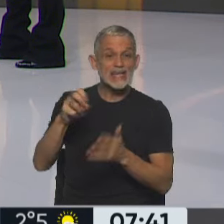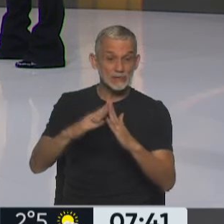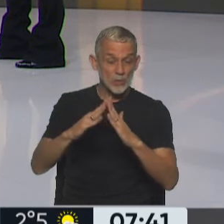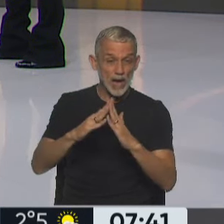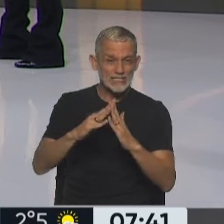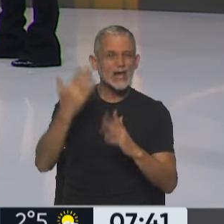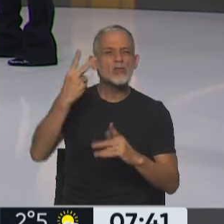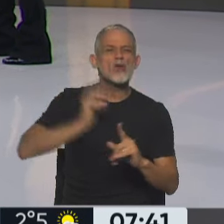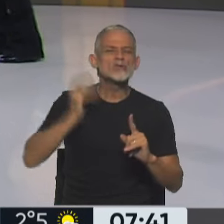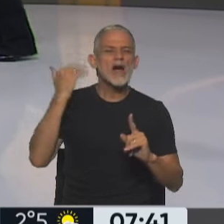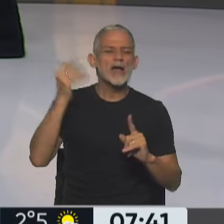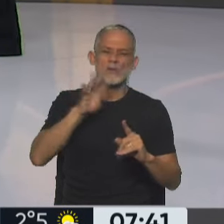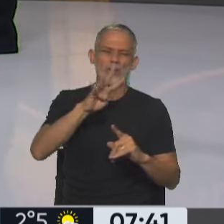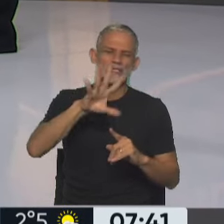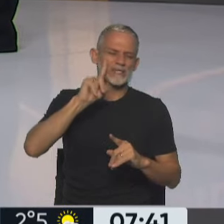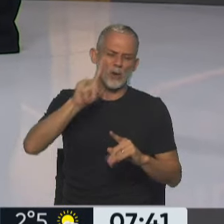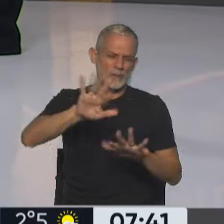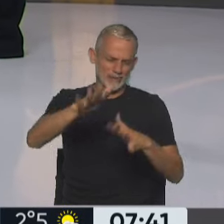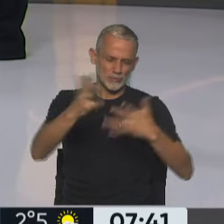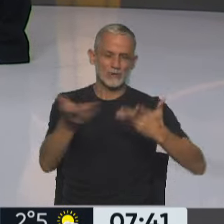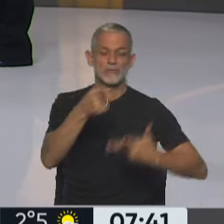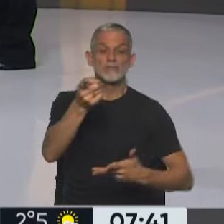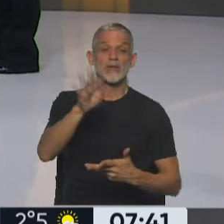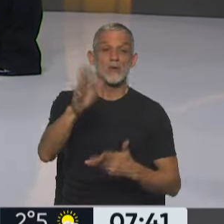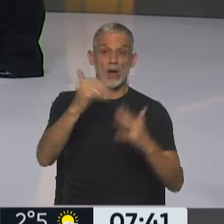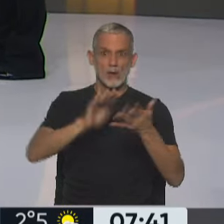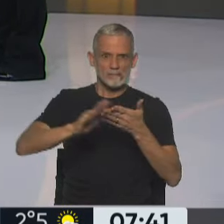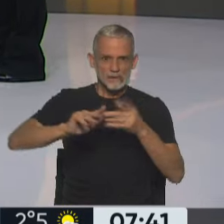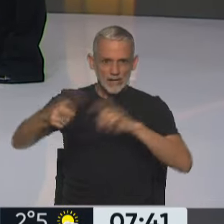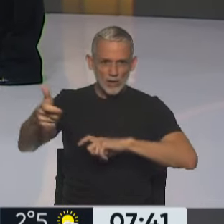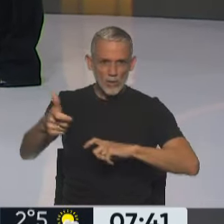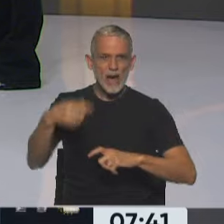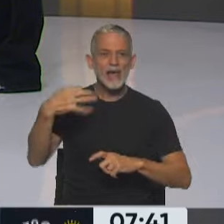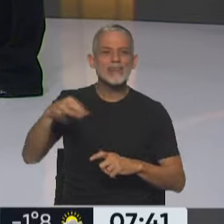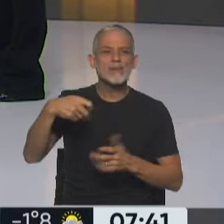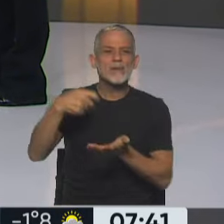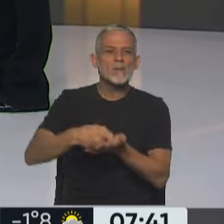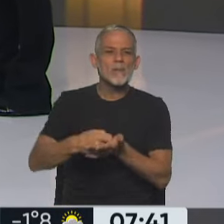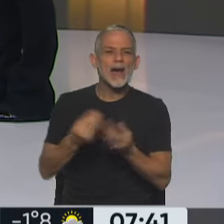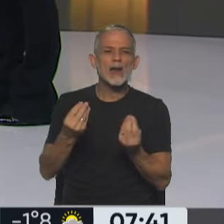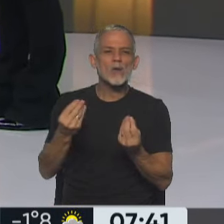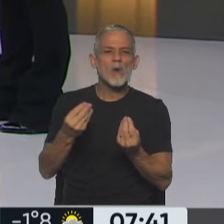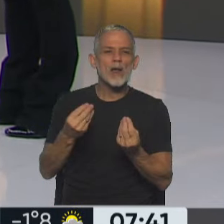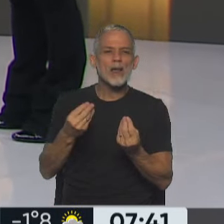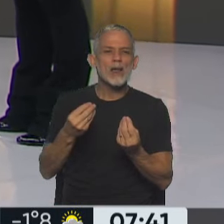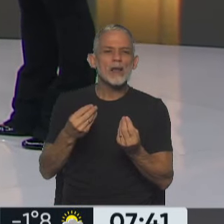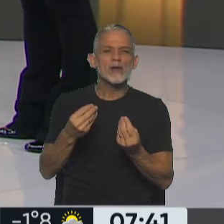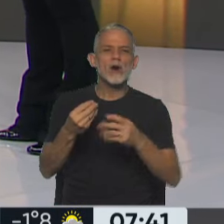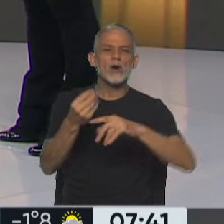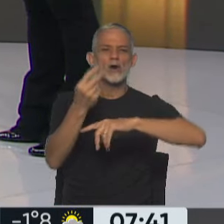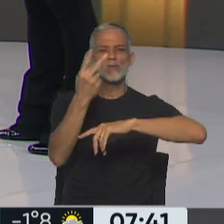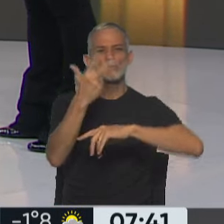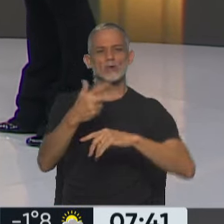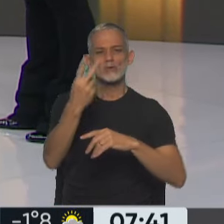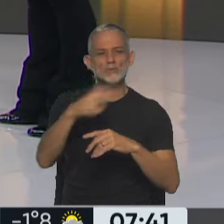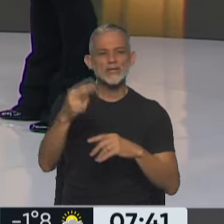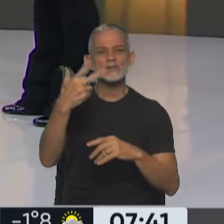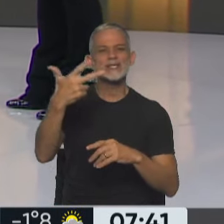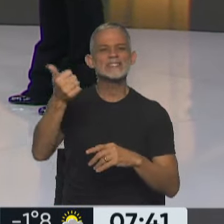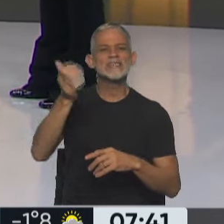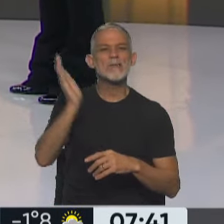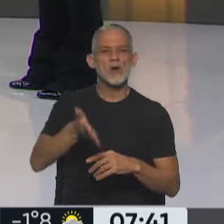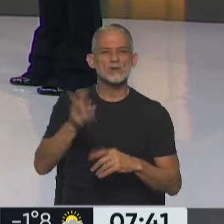pesos. Ponele, sí, es un número parecido. Y ahora que tenés que renovar, tenés que arrancar en 236 mil. No, ese es el porcentaje.